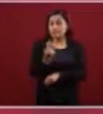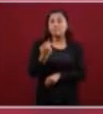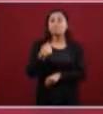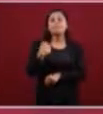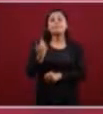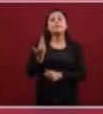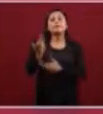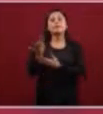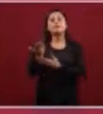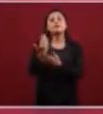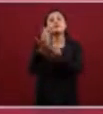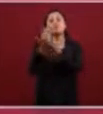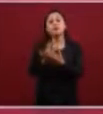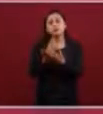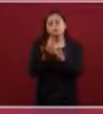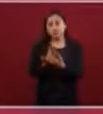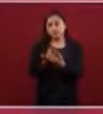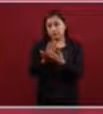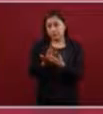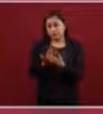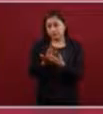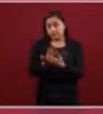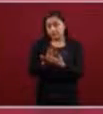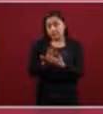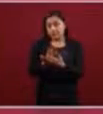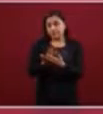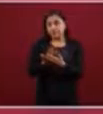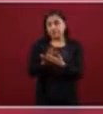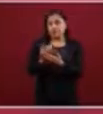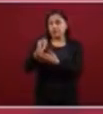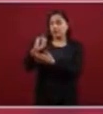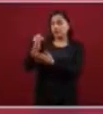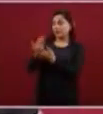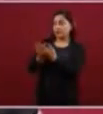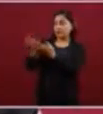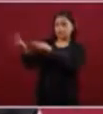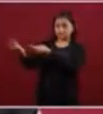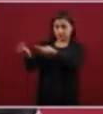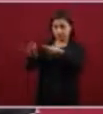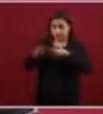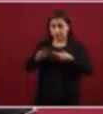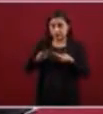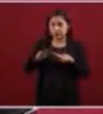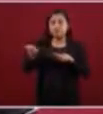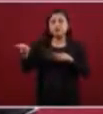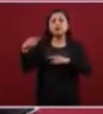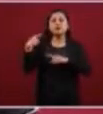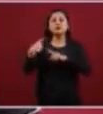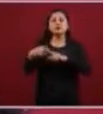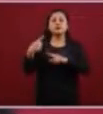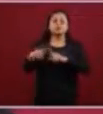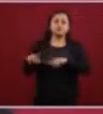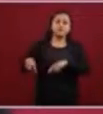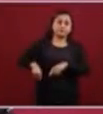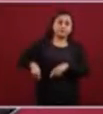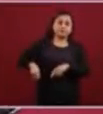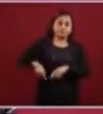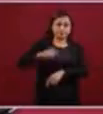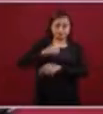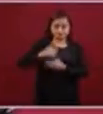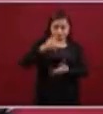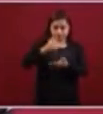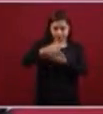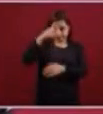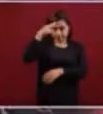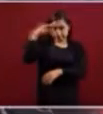solicitaría es de que esperáramos el informe del gobierno de la ciudad, en su caso